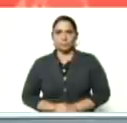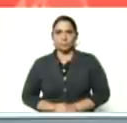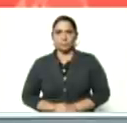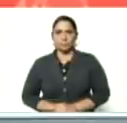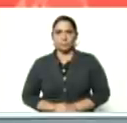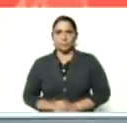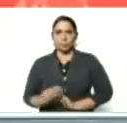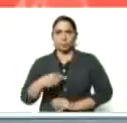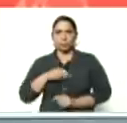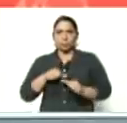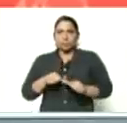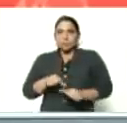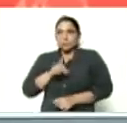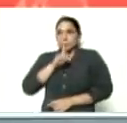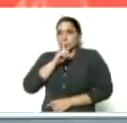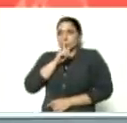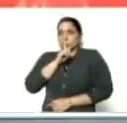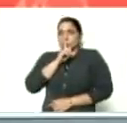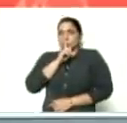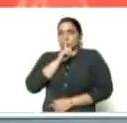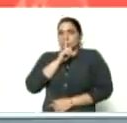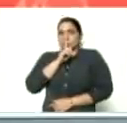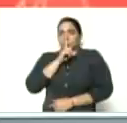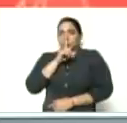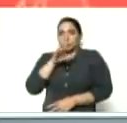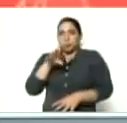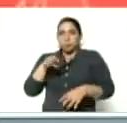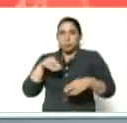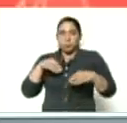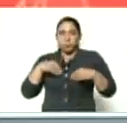Nos quedamos en silencio, pues.